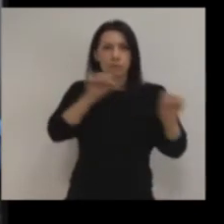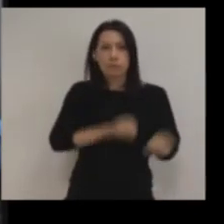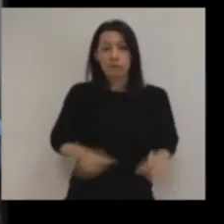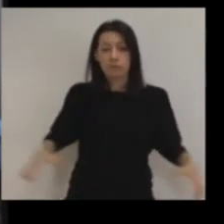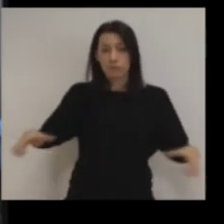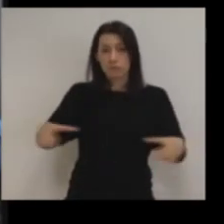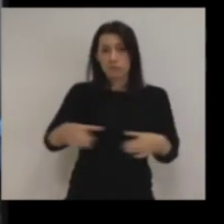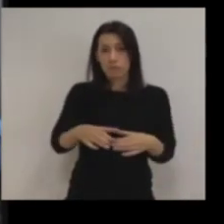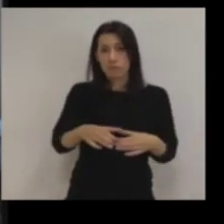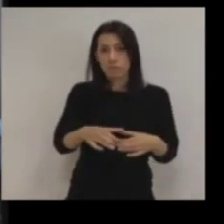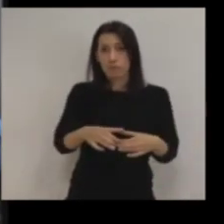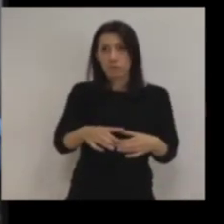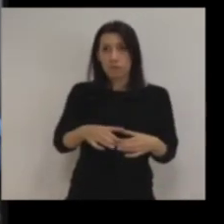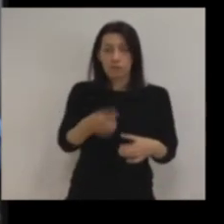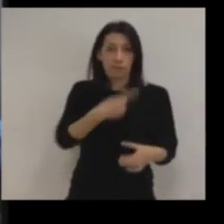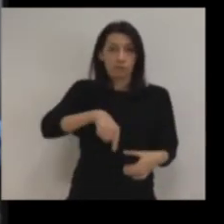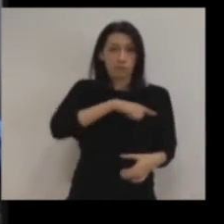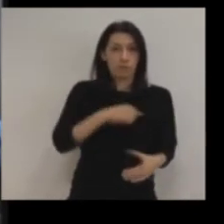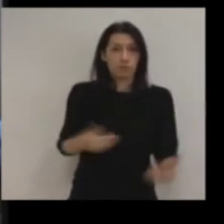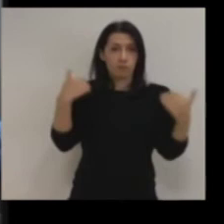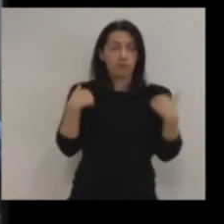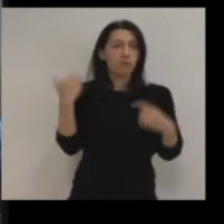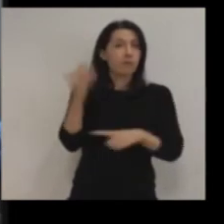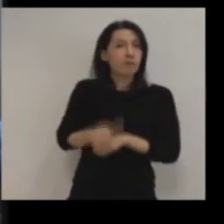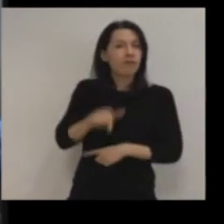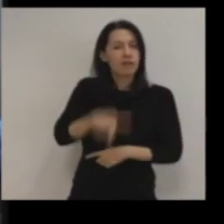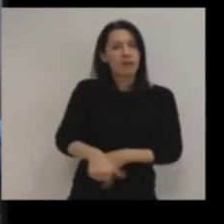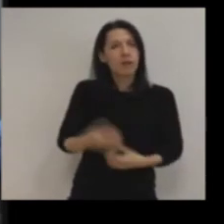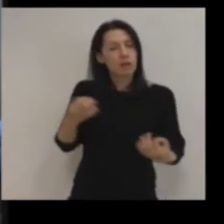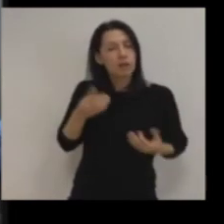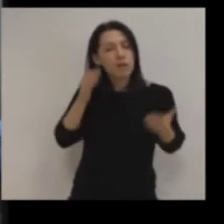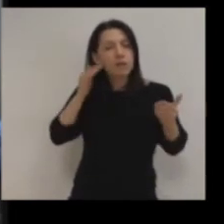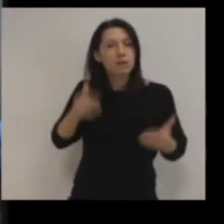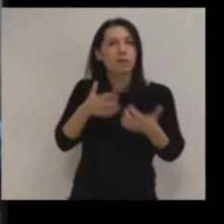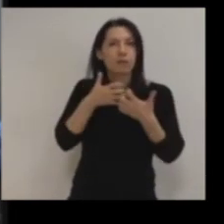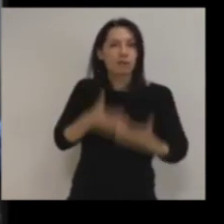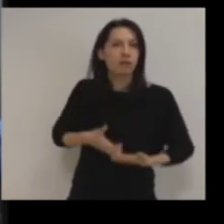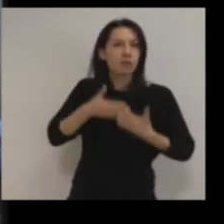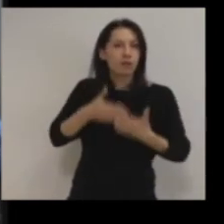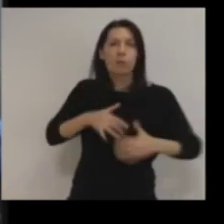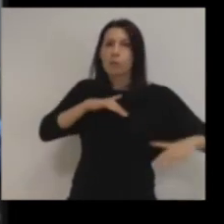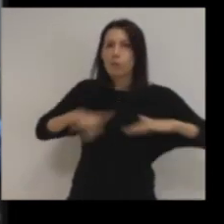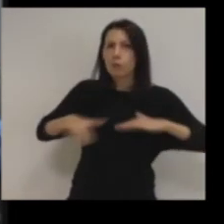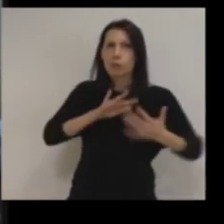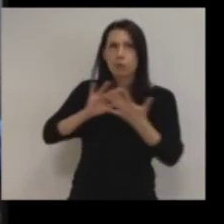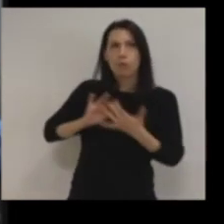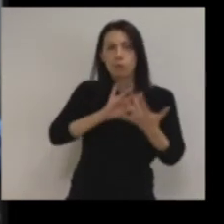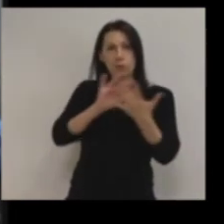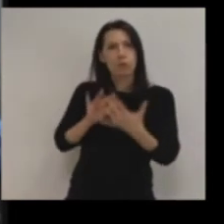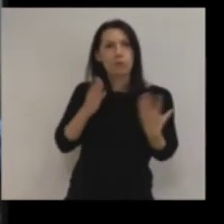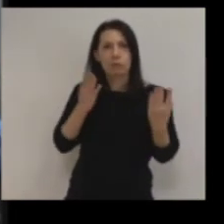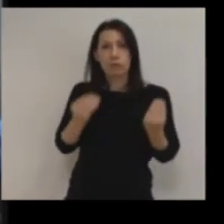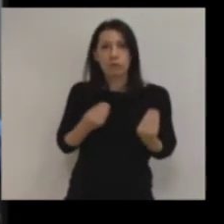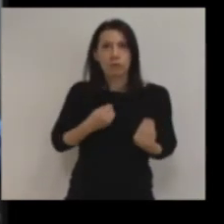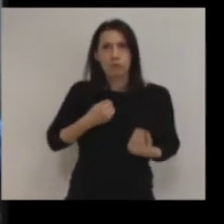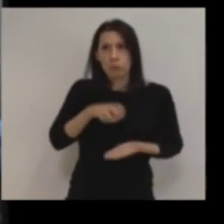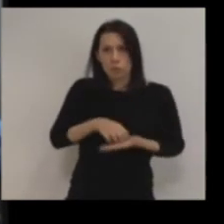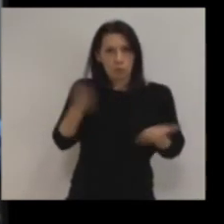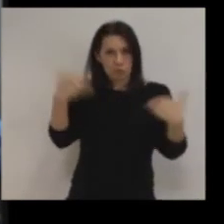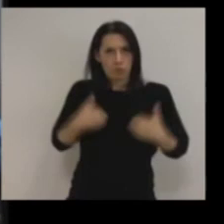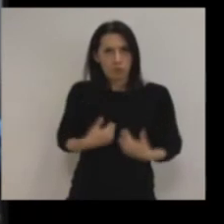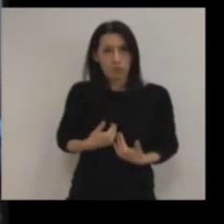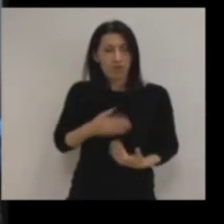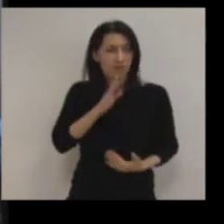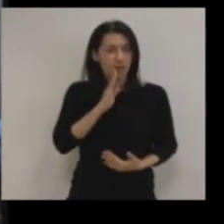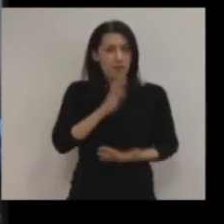colectivos que representan. Y ahí es donde hay que pelear mucho, hay que moverse mucho, y donde a mí no me cabe ninguna duda, pues que lo que tú decías,